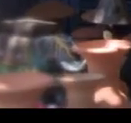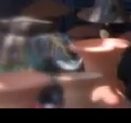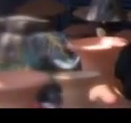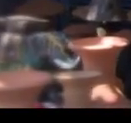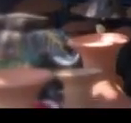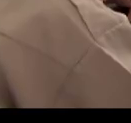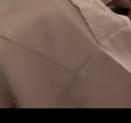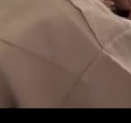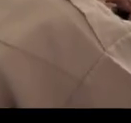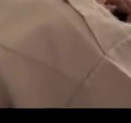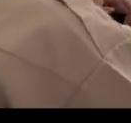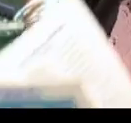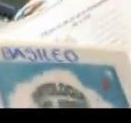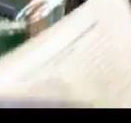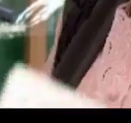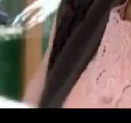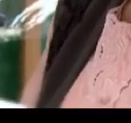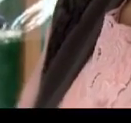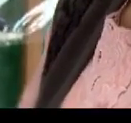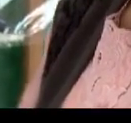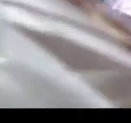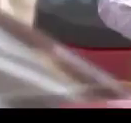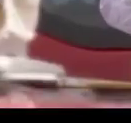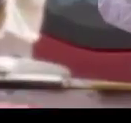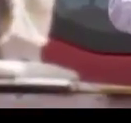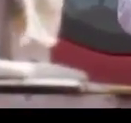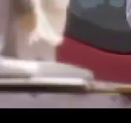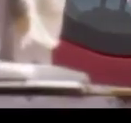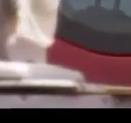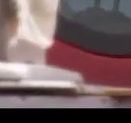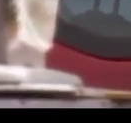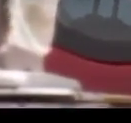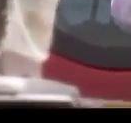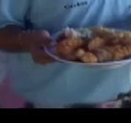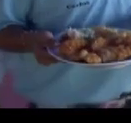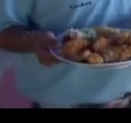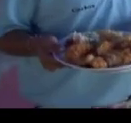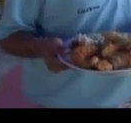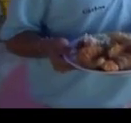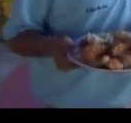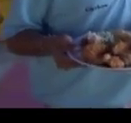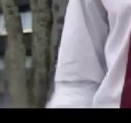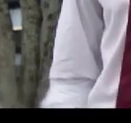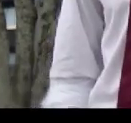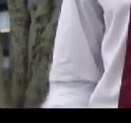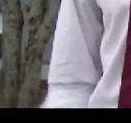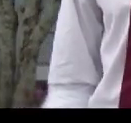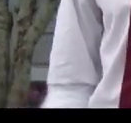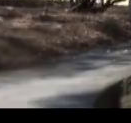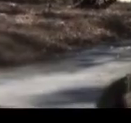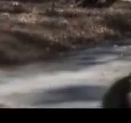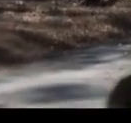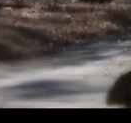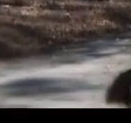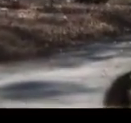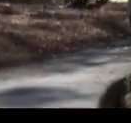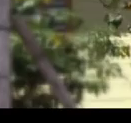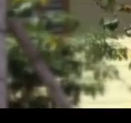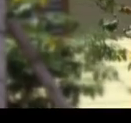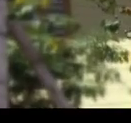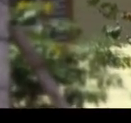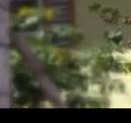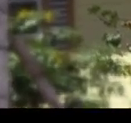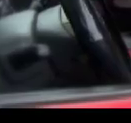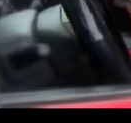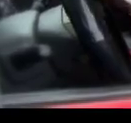manera felices y de ahí que nos tilden con toda justicia de pura vida. Tenemos mucho por lo que sentirnos